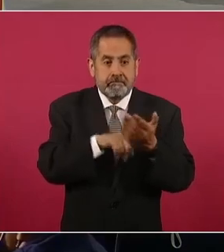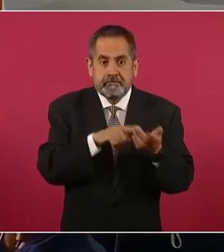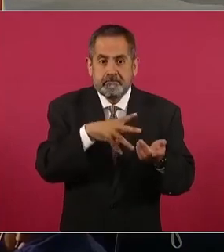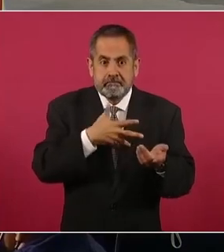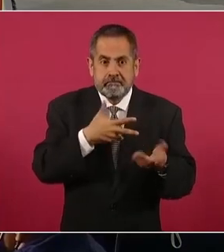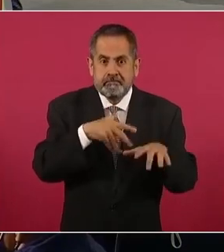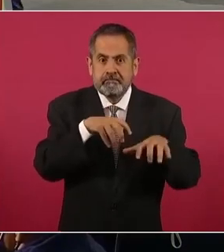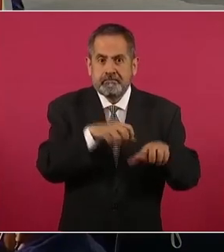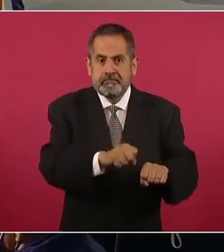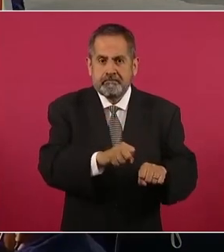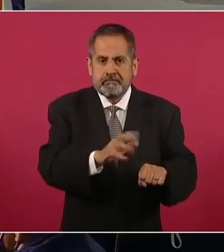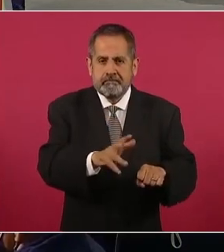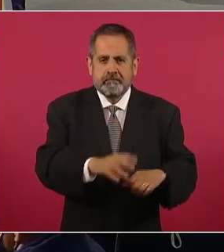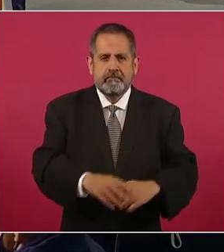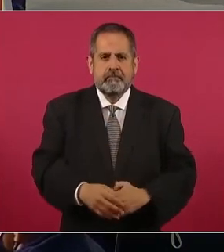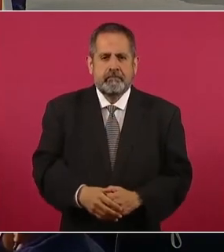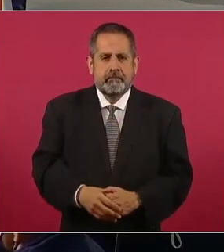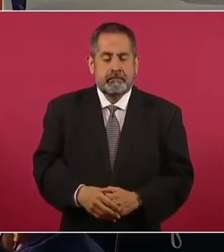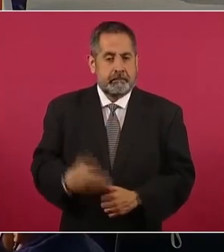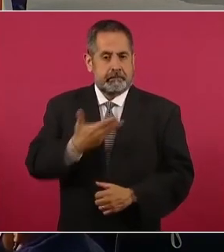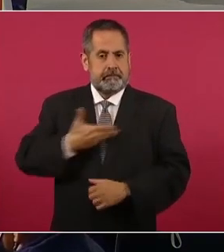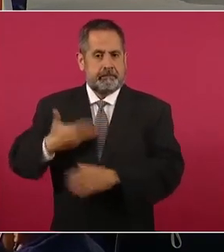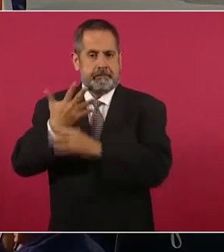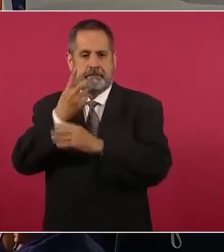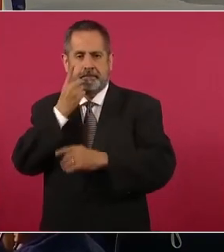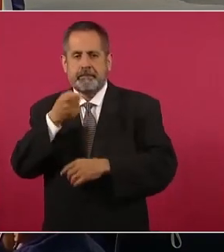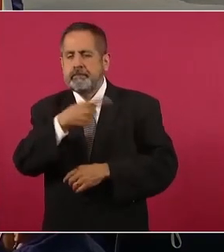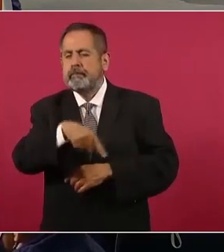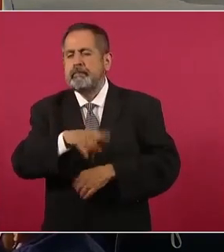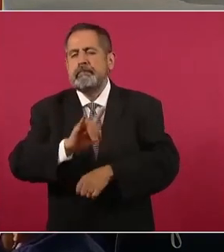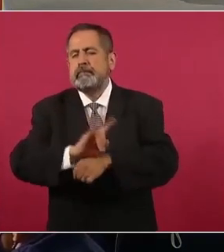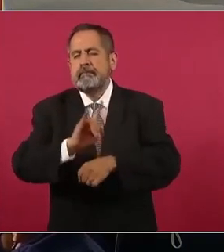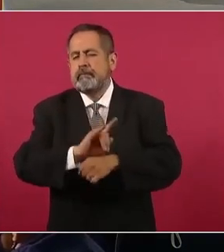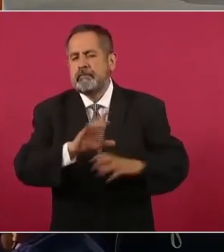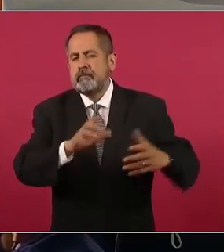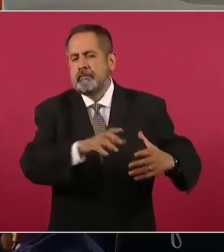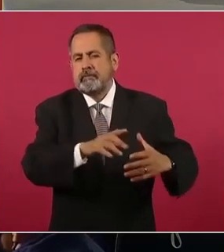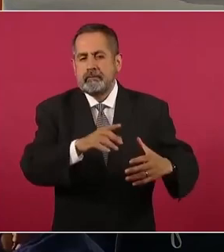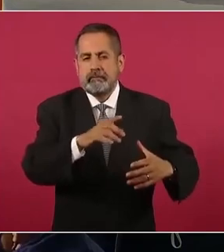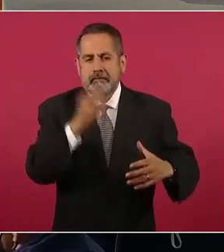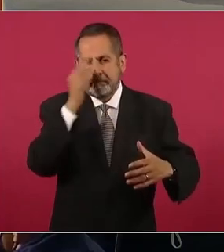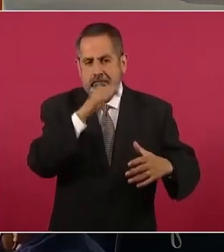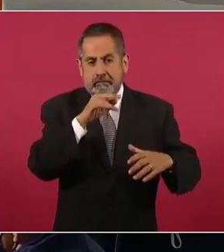está casado con una mujer de origen francés. Y esto,